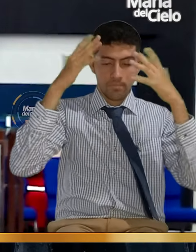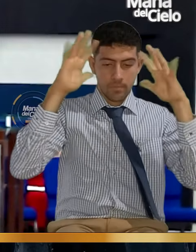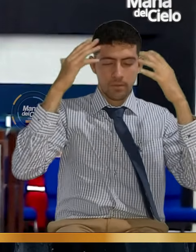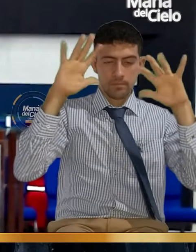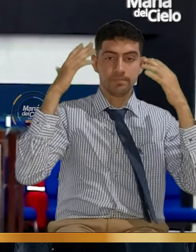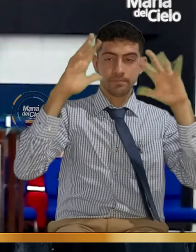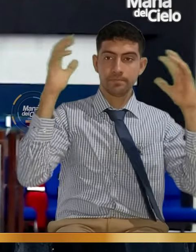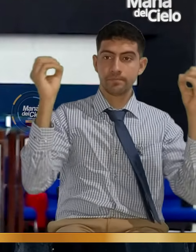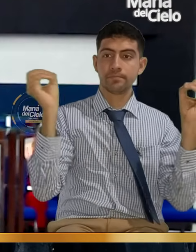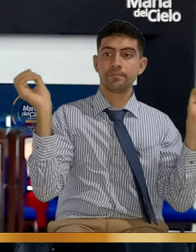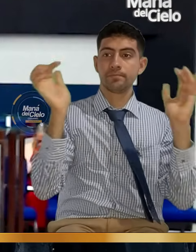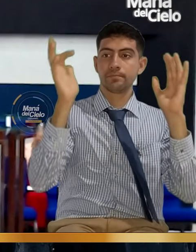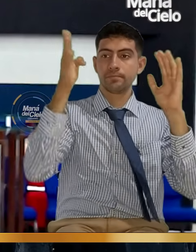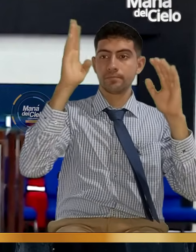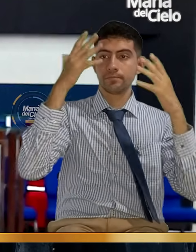porque Jehová estaba con él.